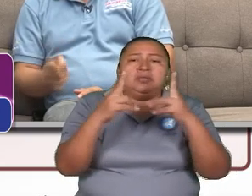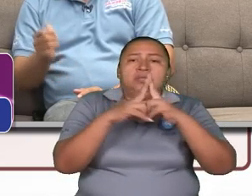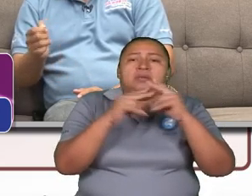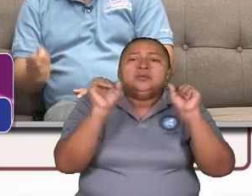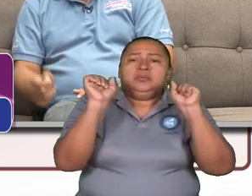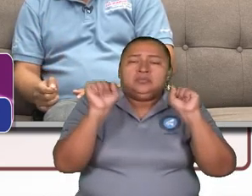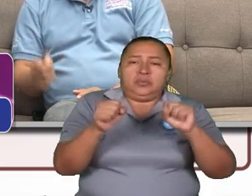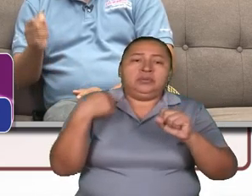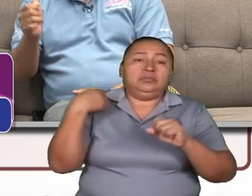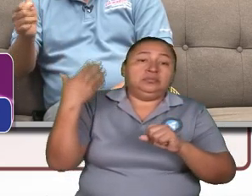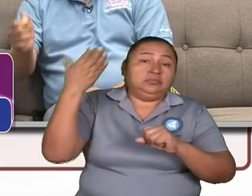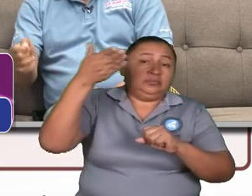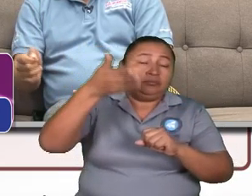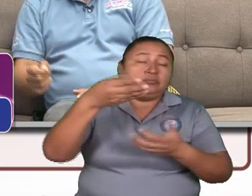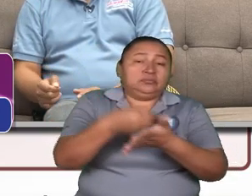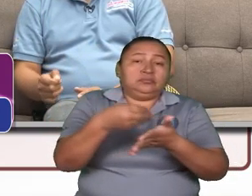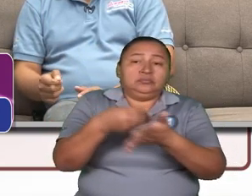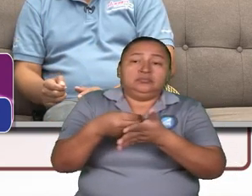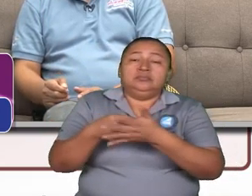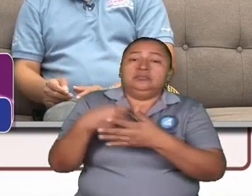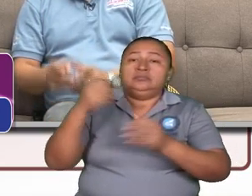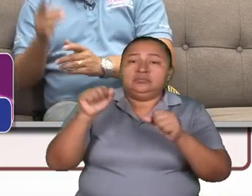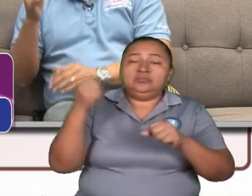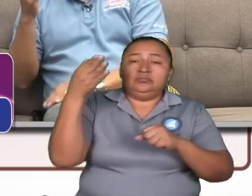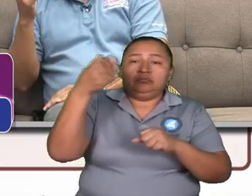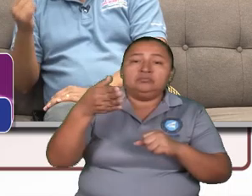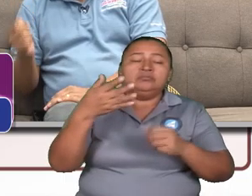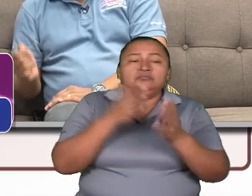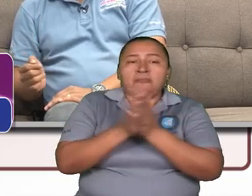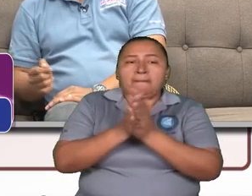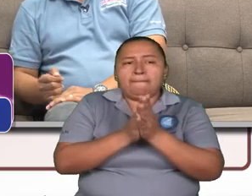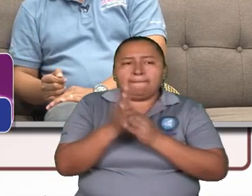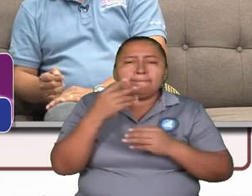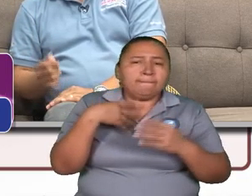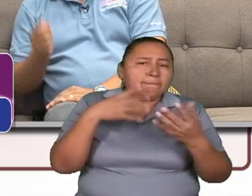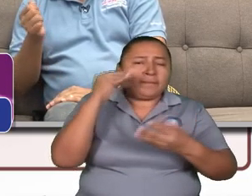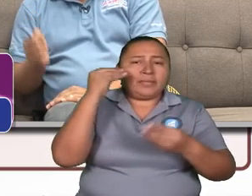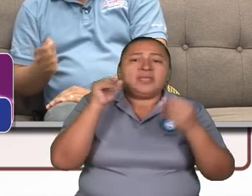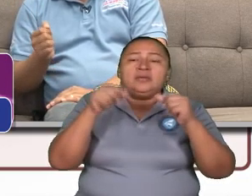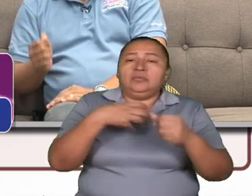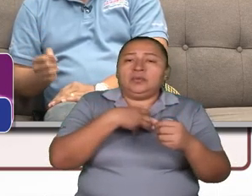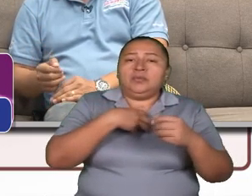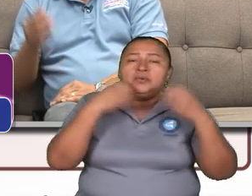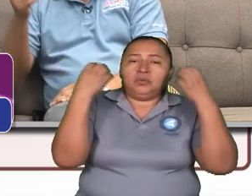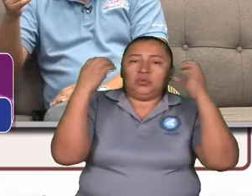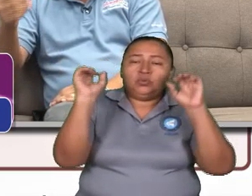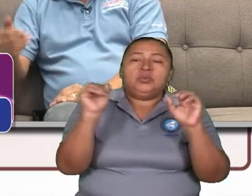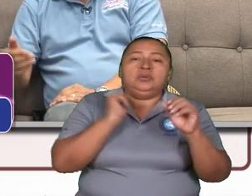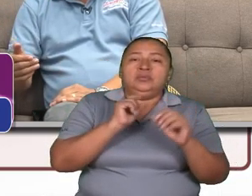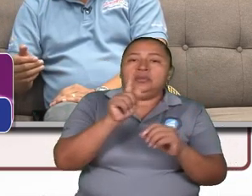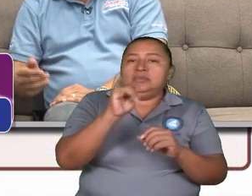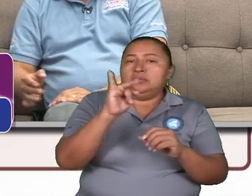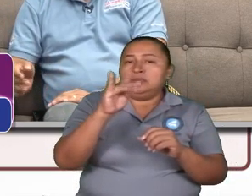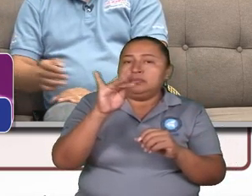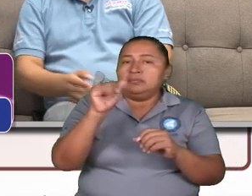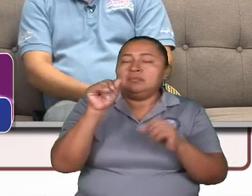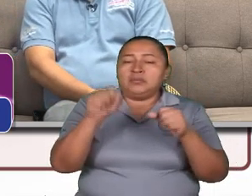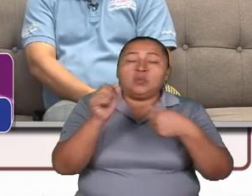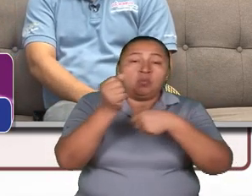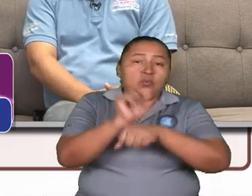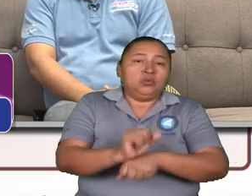área de muebles, el área de ropa. Es más, hasta allá también están